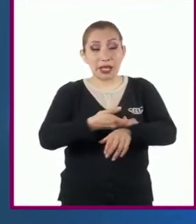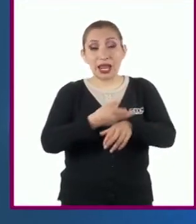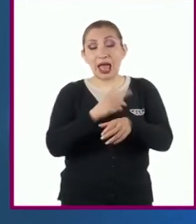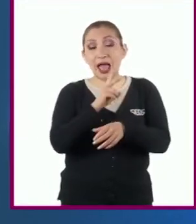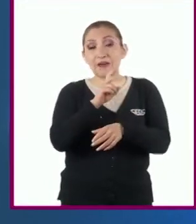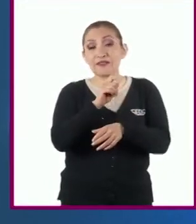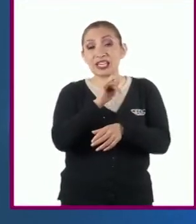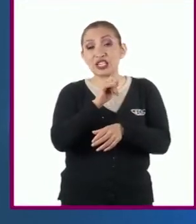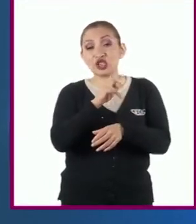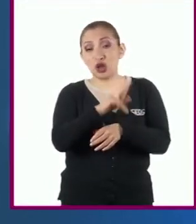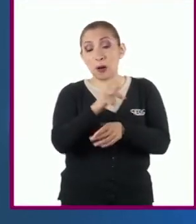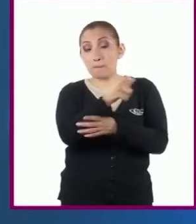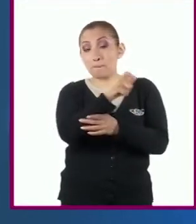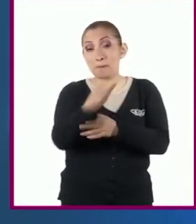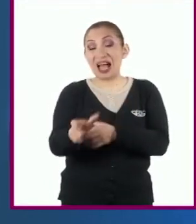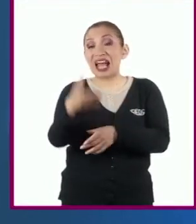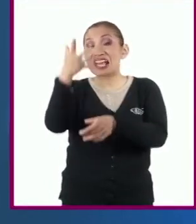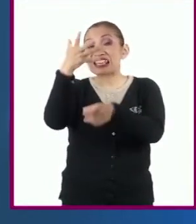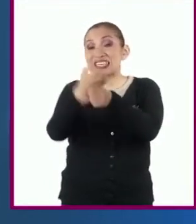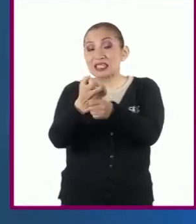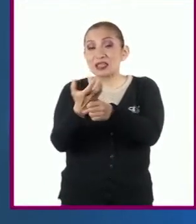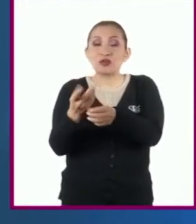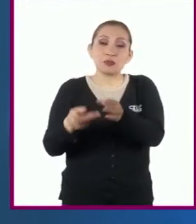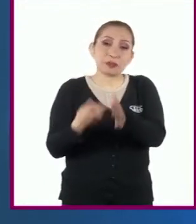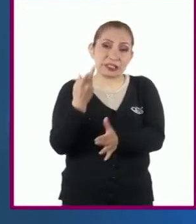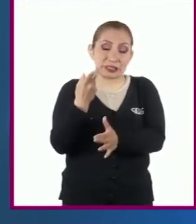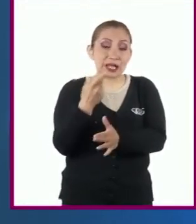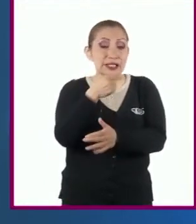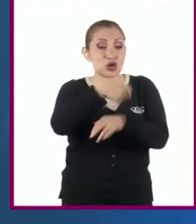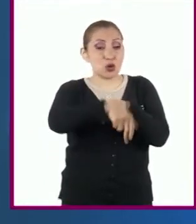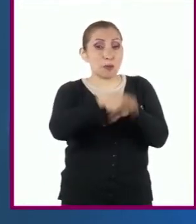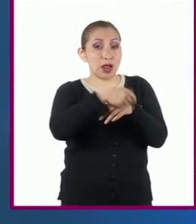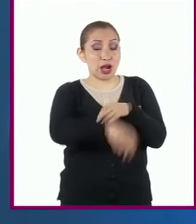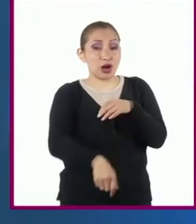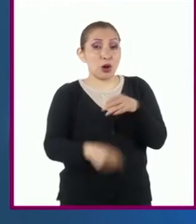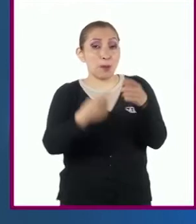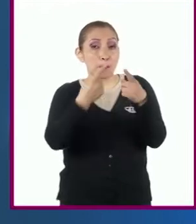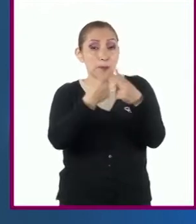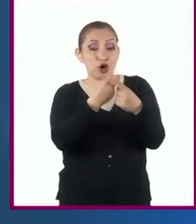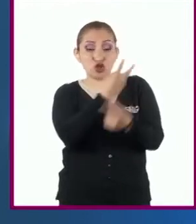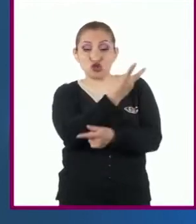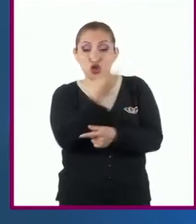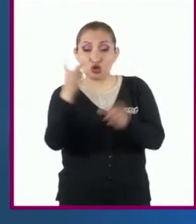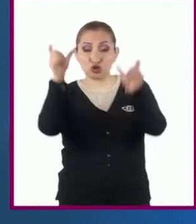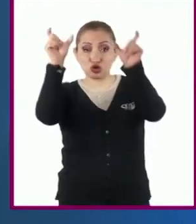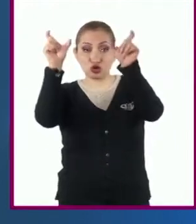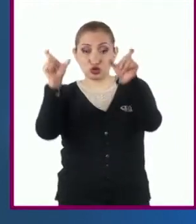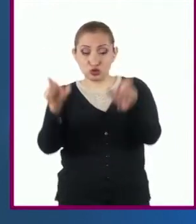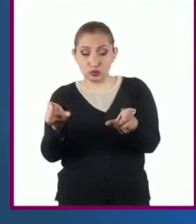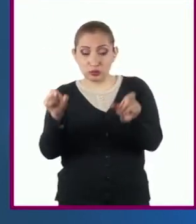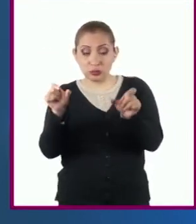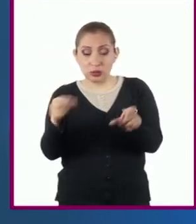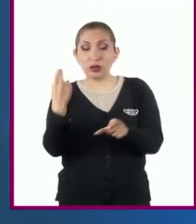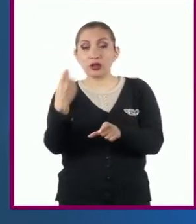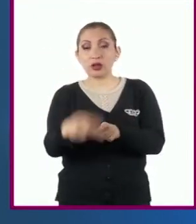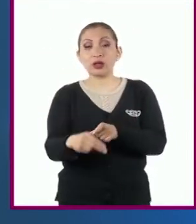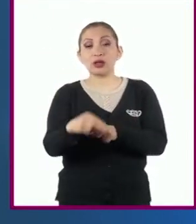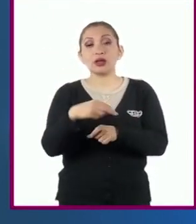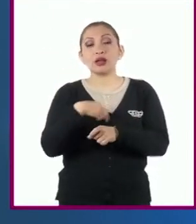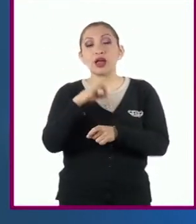Víctor pagará el quíntuple y al número que multiplica ambas magnitudes lo